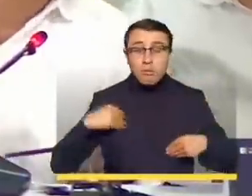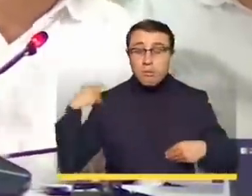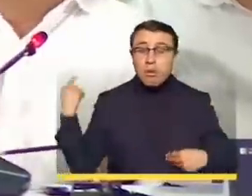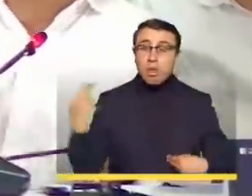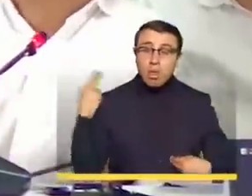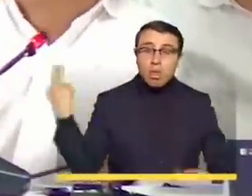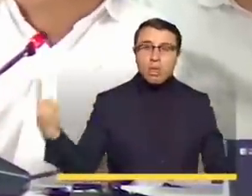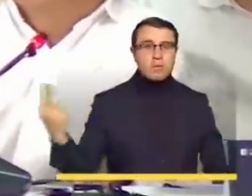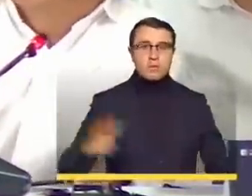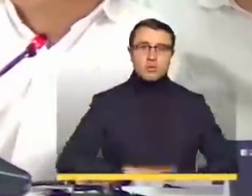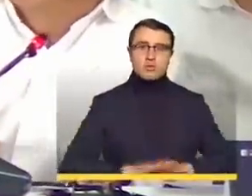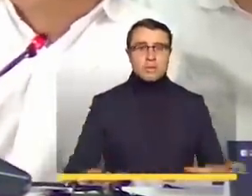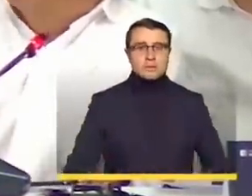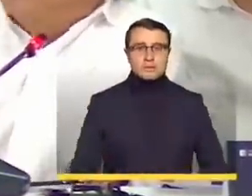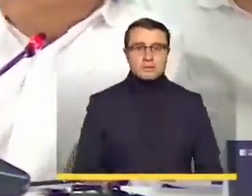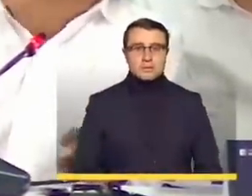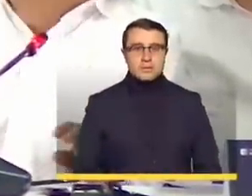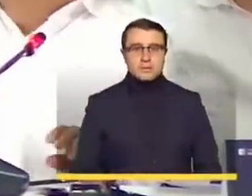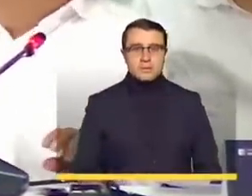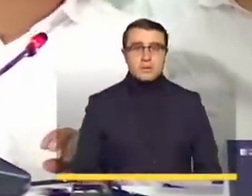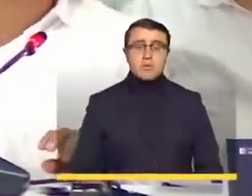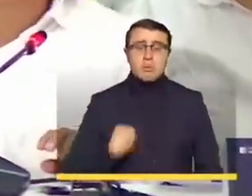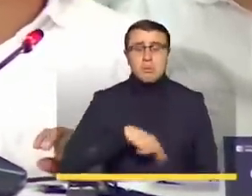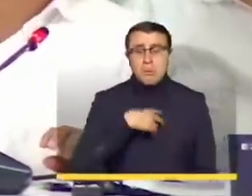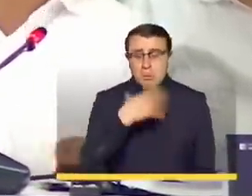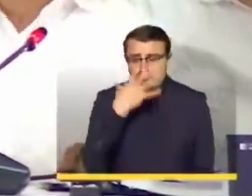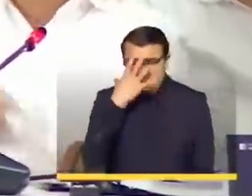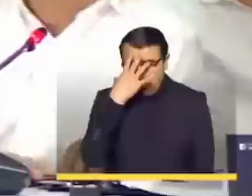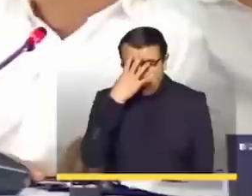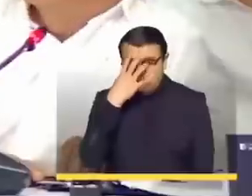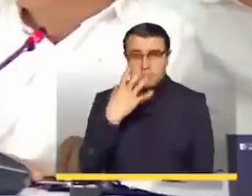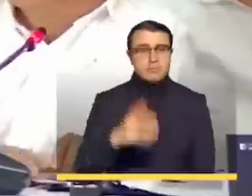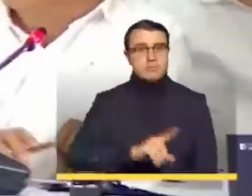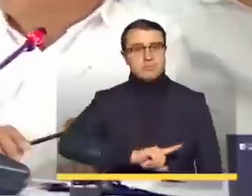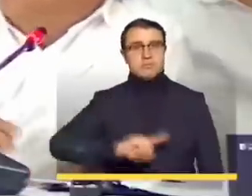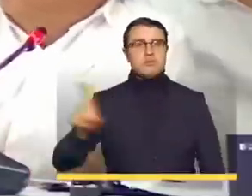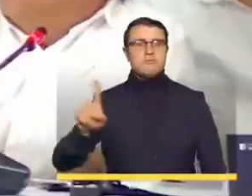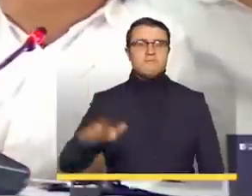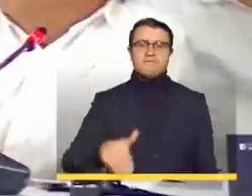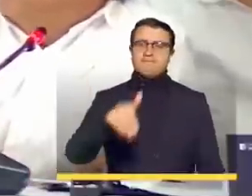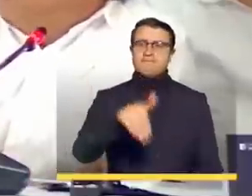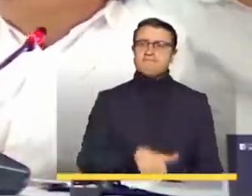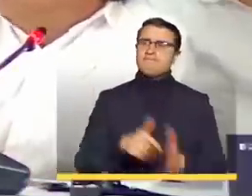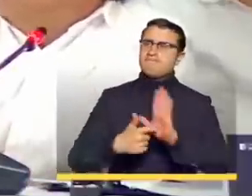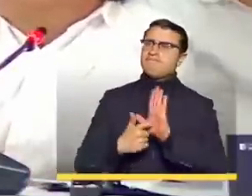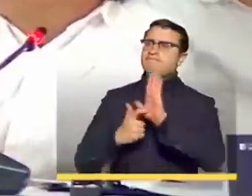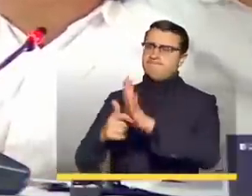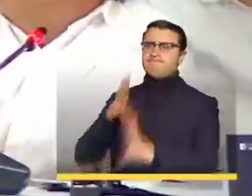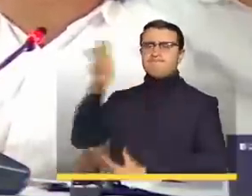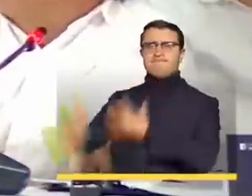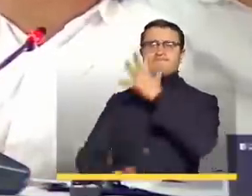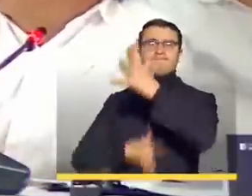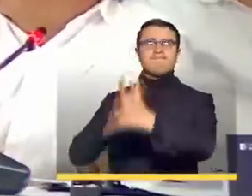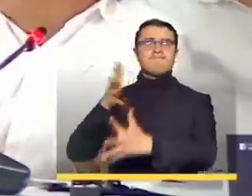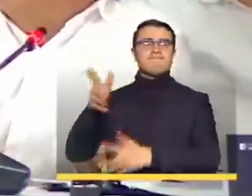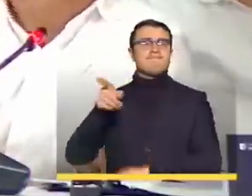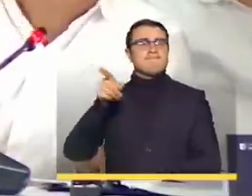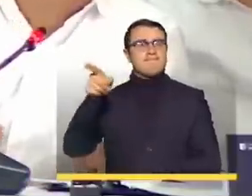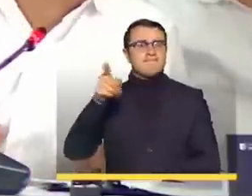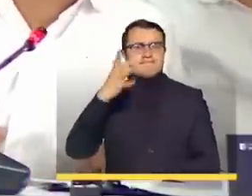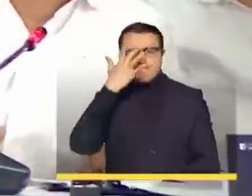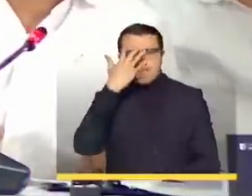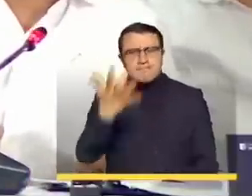Sin vergüenza, sin vergüenza. Es lo que significa la palabra. ¿Por